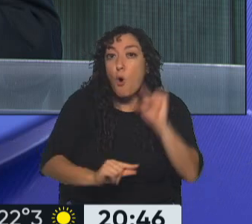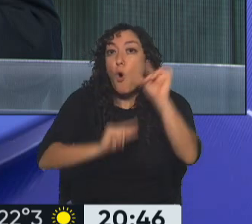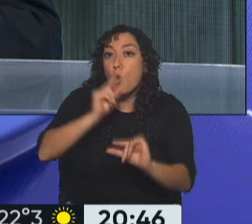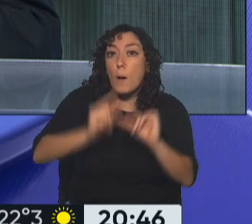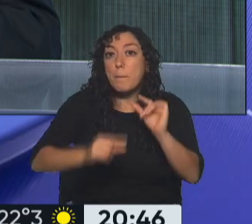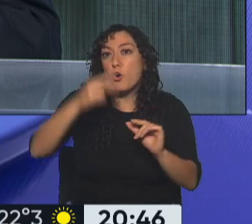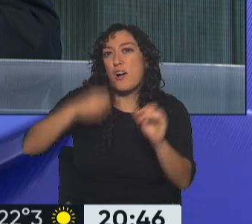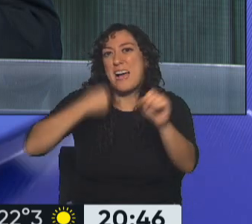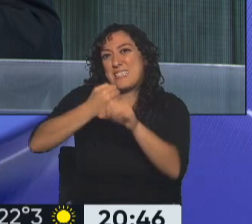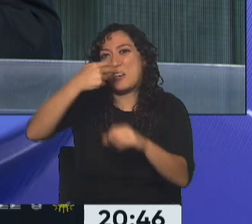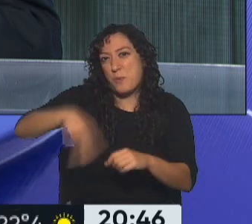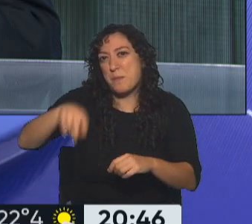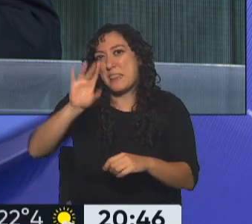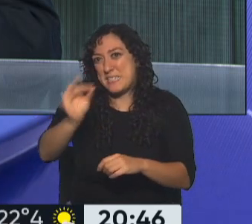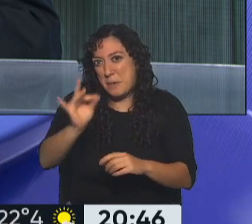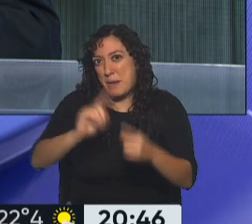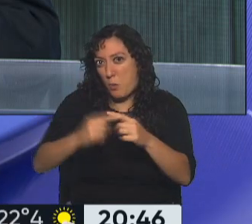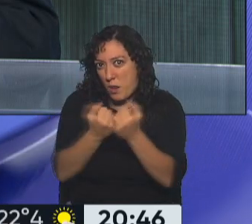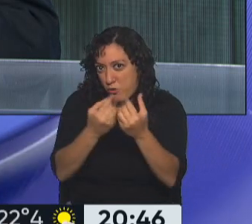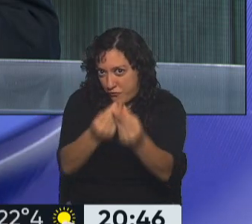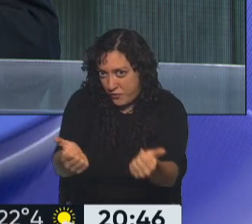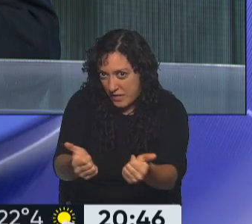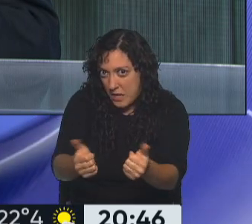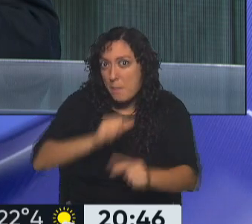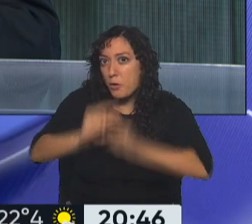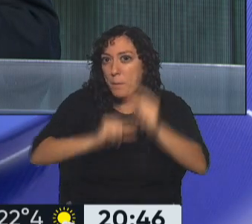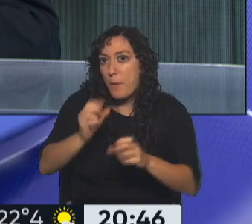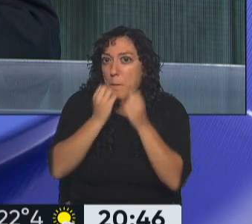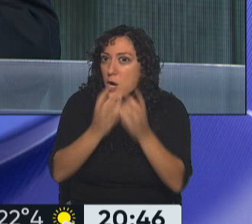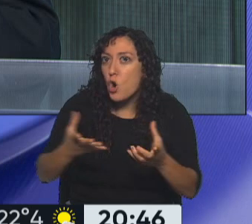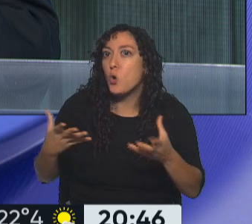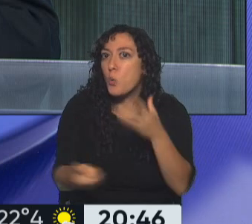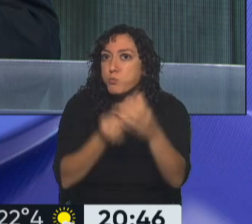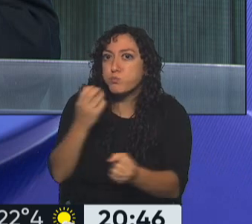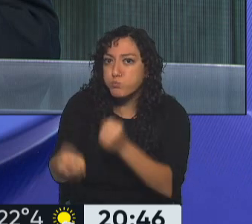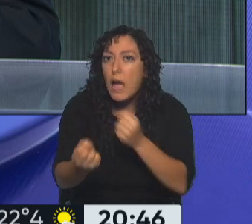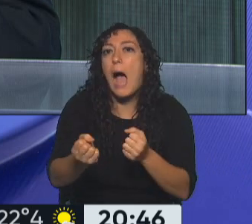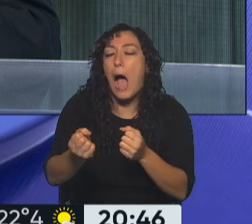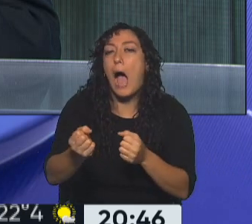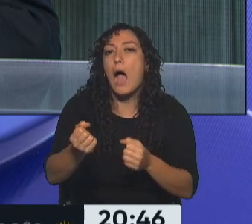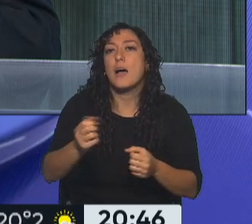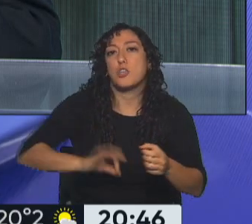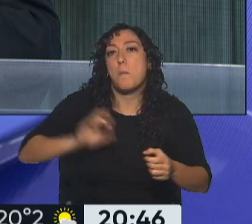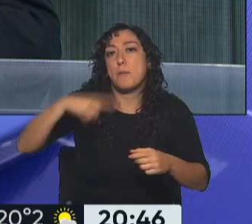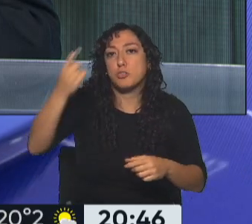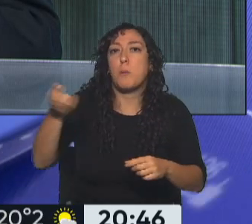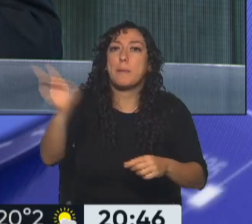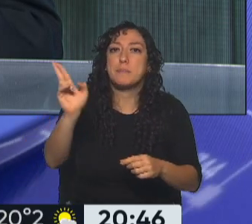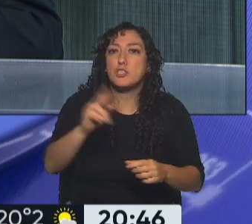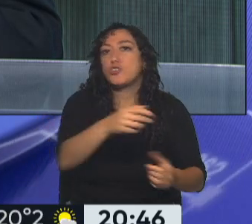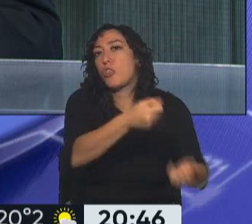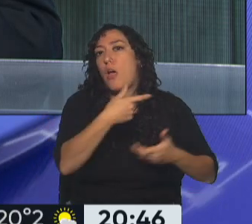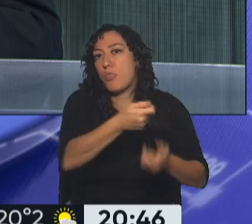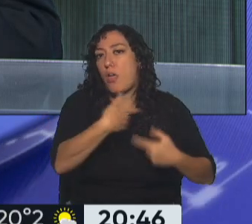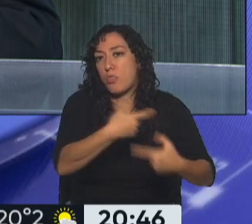en noviembre, diciembre, ahí el fondo sí te habilite a más desembolsos el año próximo, donde tenés